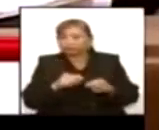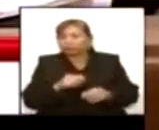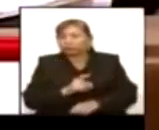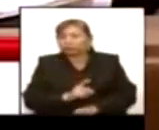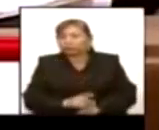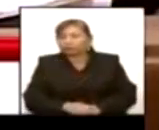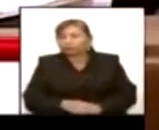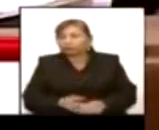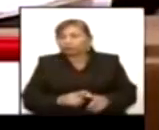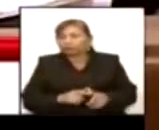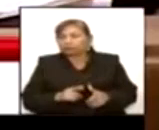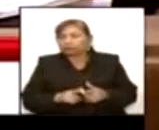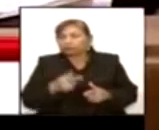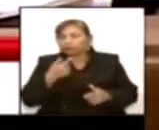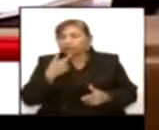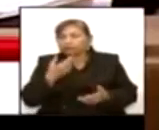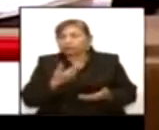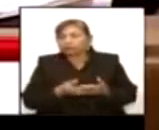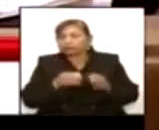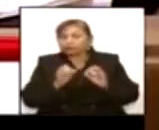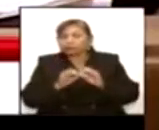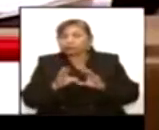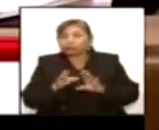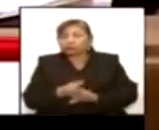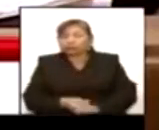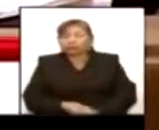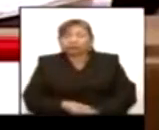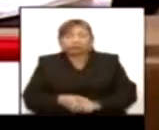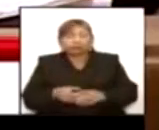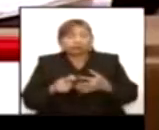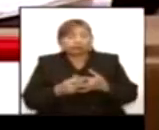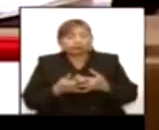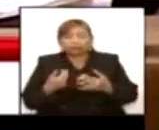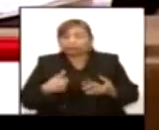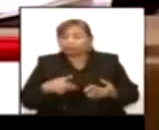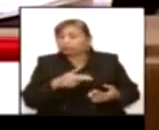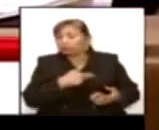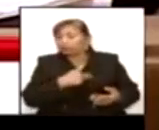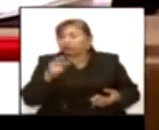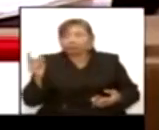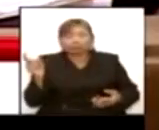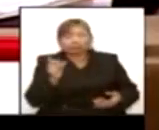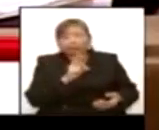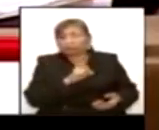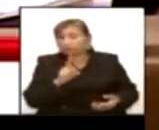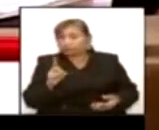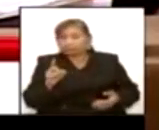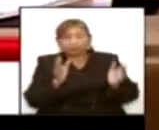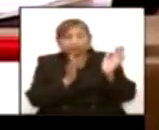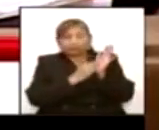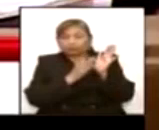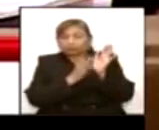tolerar. Y entonces quiero dejar bien claro que en principio nosotros, no como